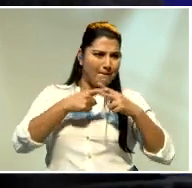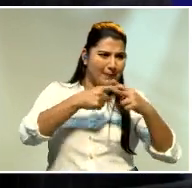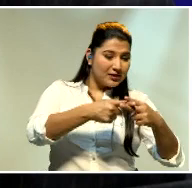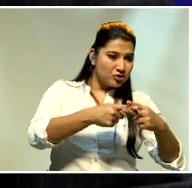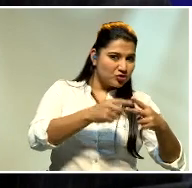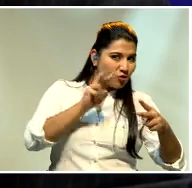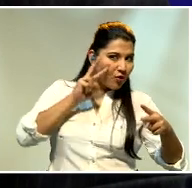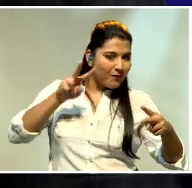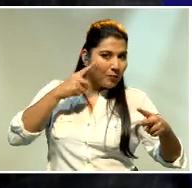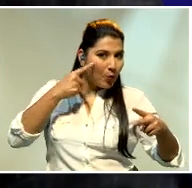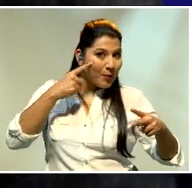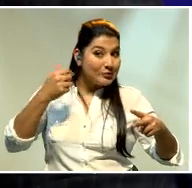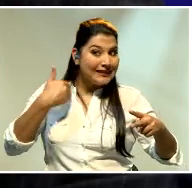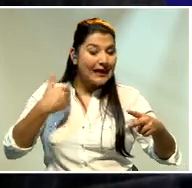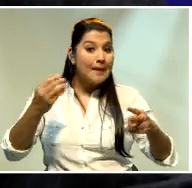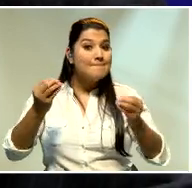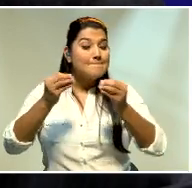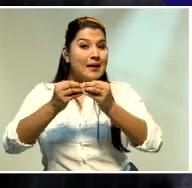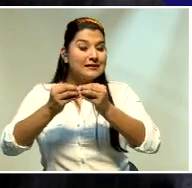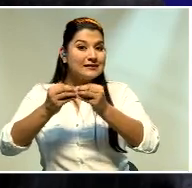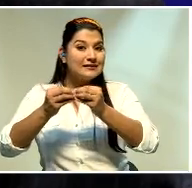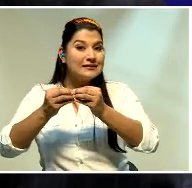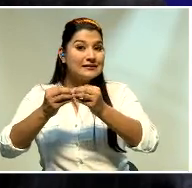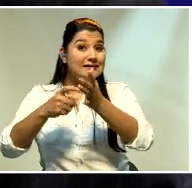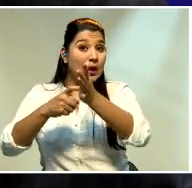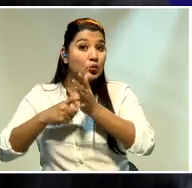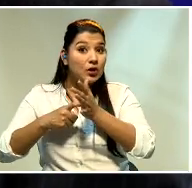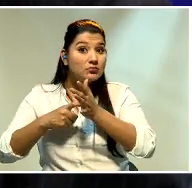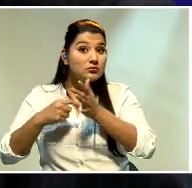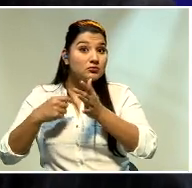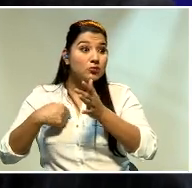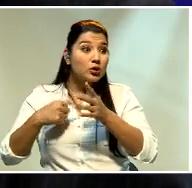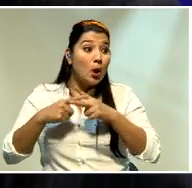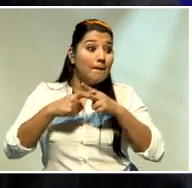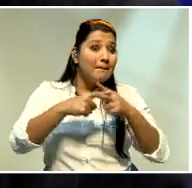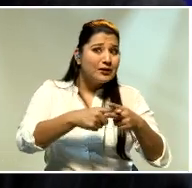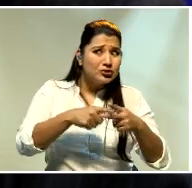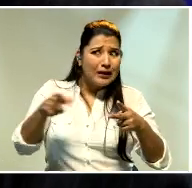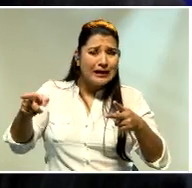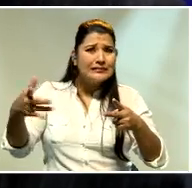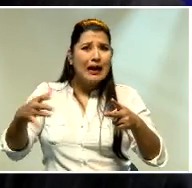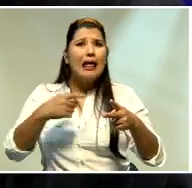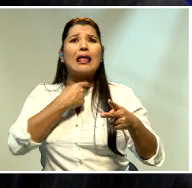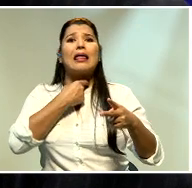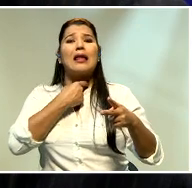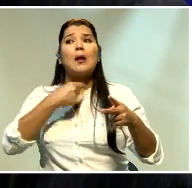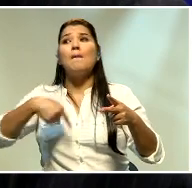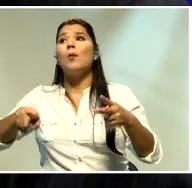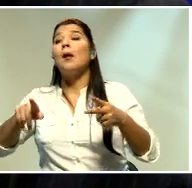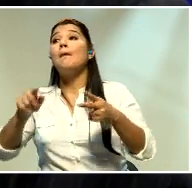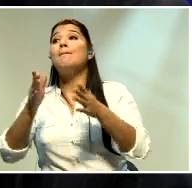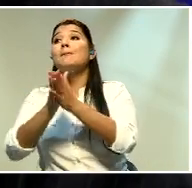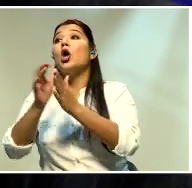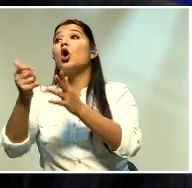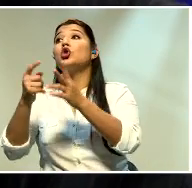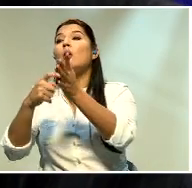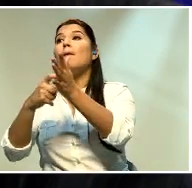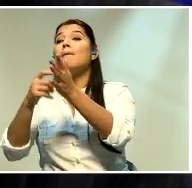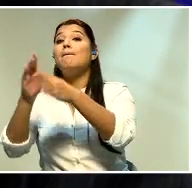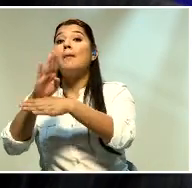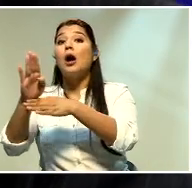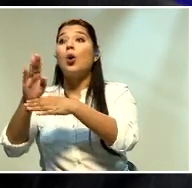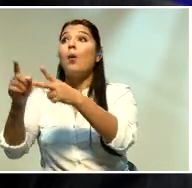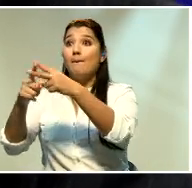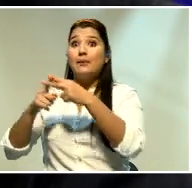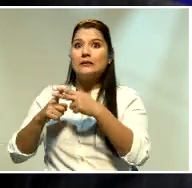y se sobregiró. En una relación de deuda y contraer hay dos responsables, quien contrae la deuda